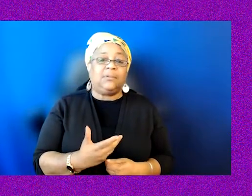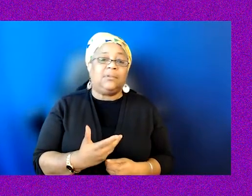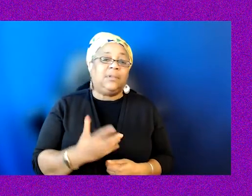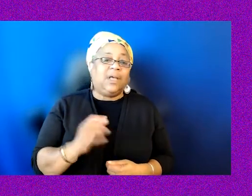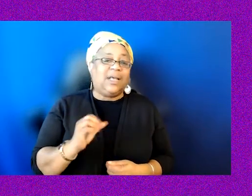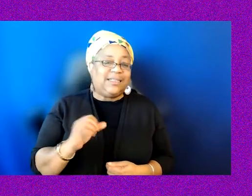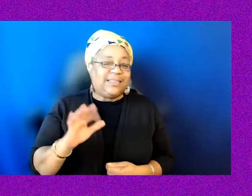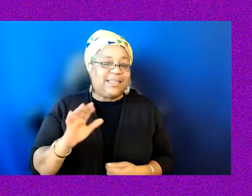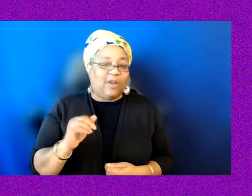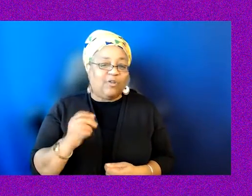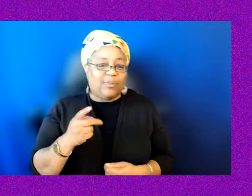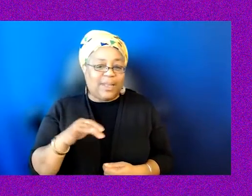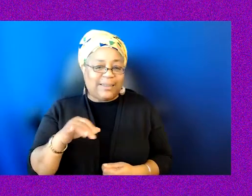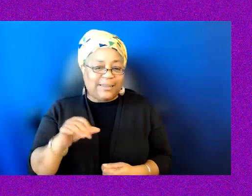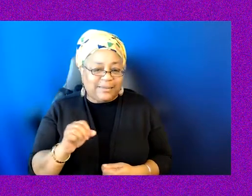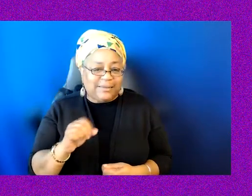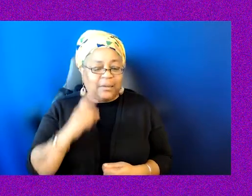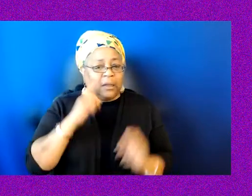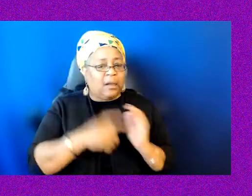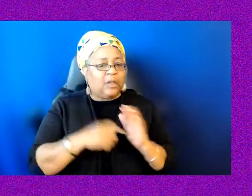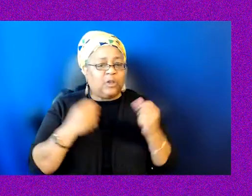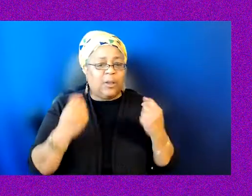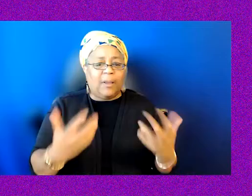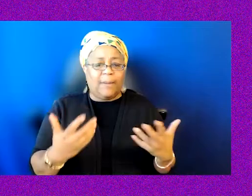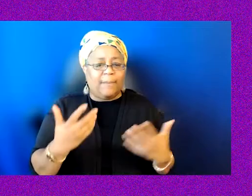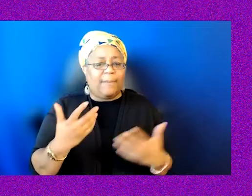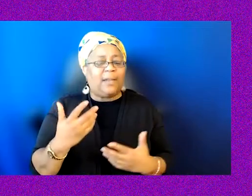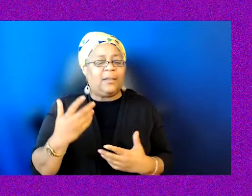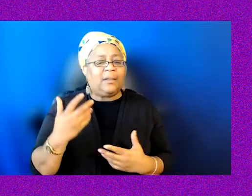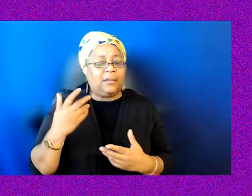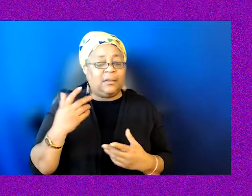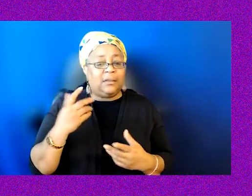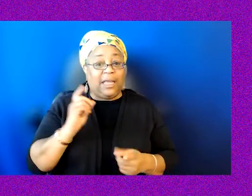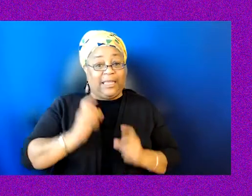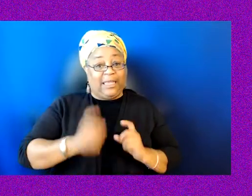son poemas, canciones y